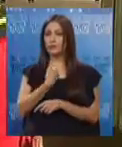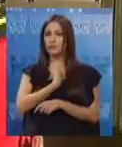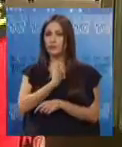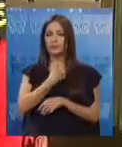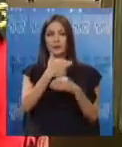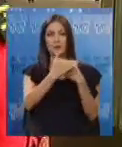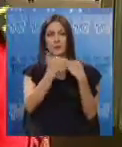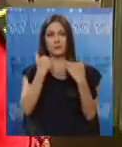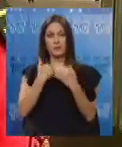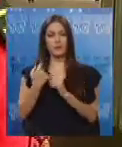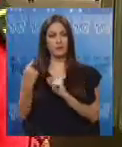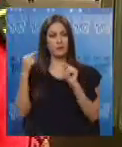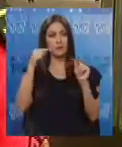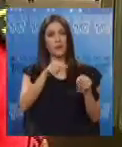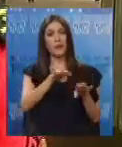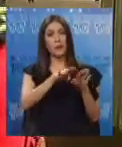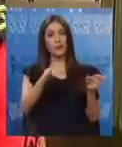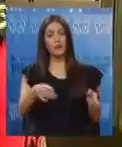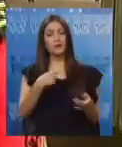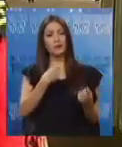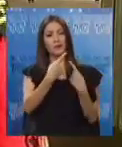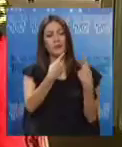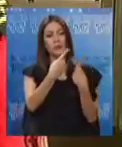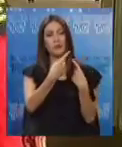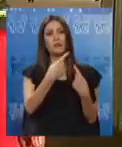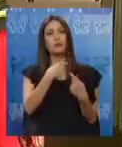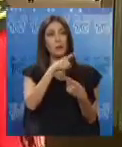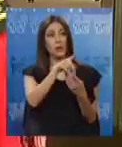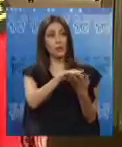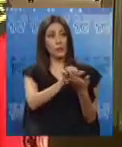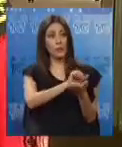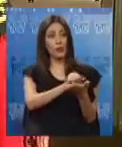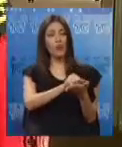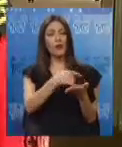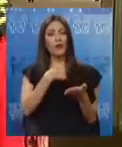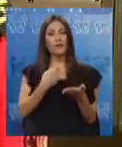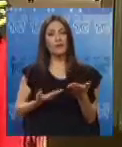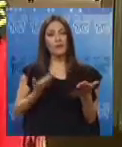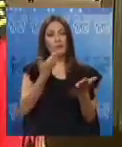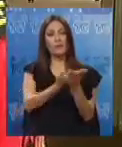invitados a las mesas y a decir, bueno, se va a elaborar un borrador y vamos a hacer esto.